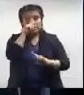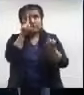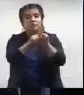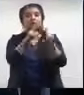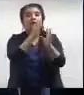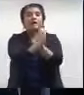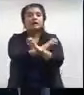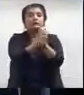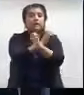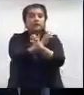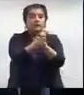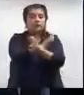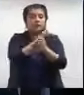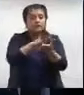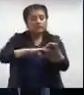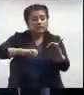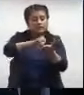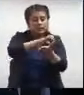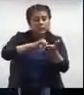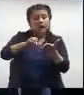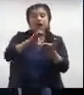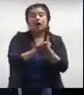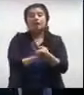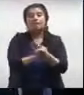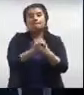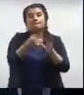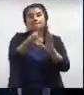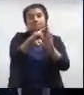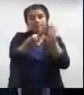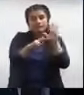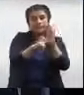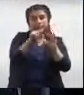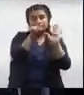estrategias de Estado. Acuerdo Gubernativo número